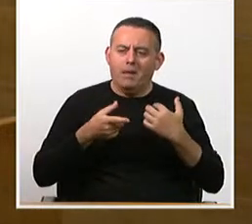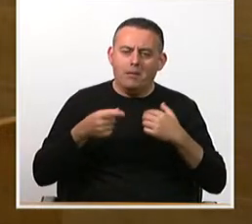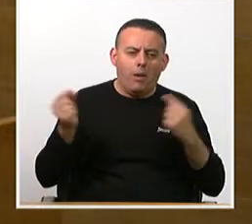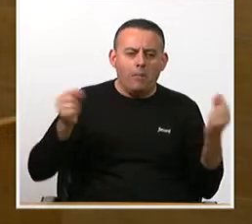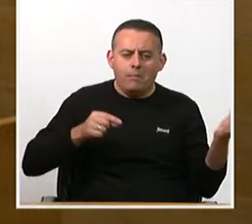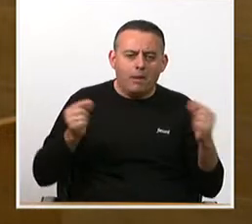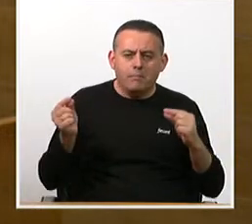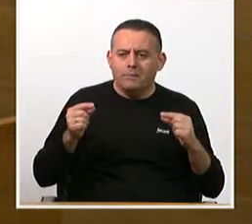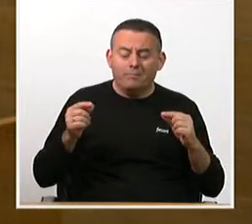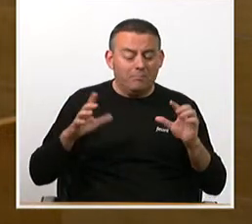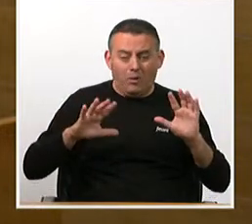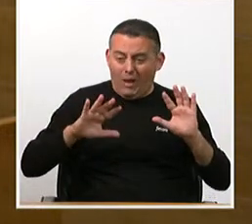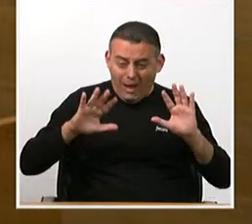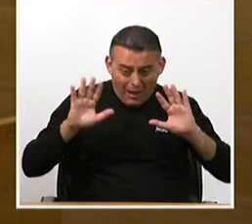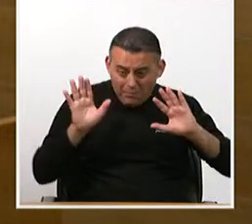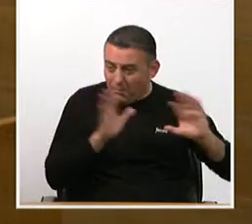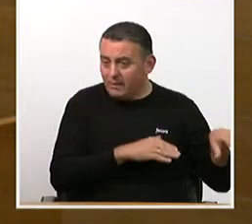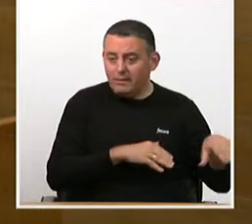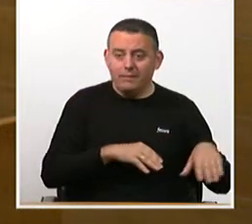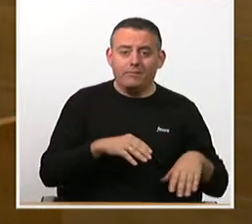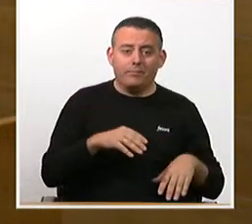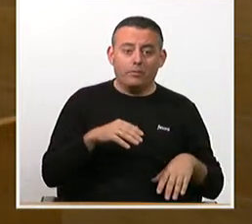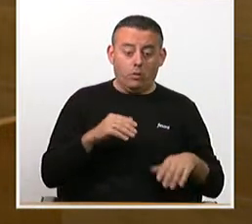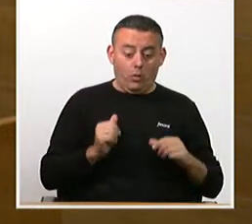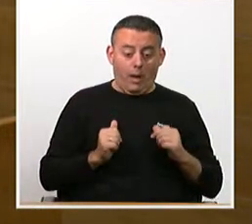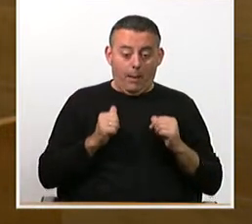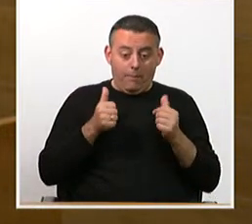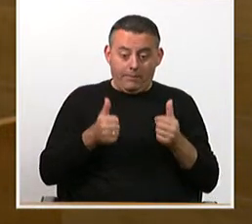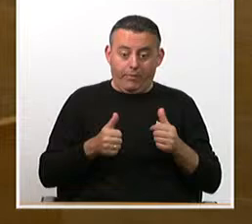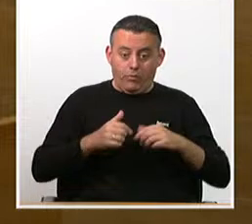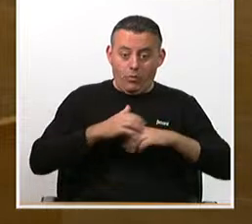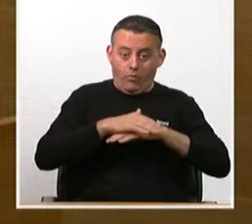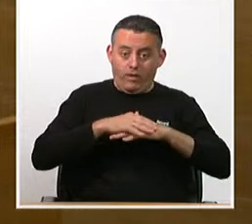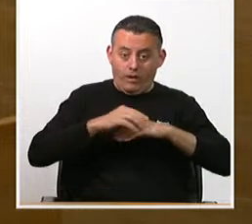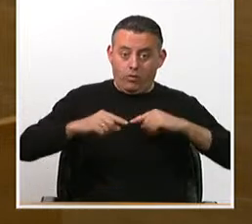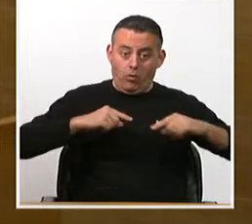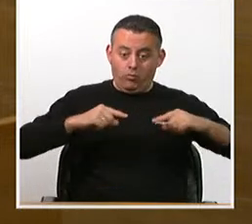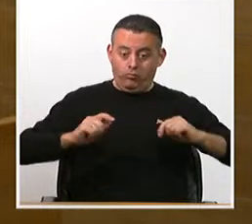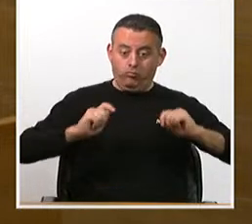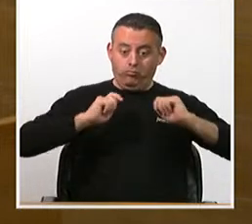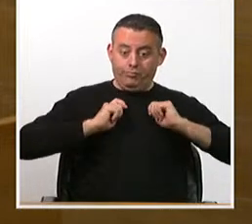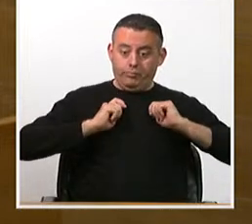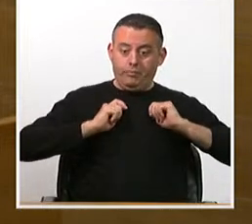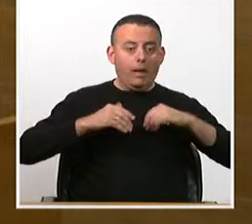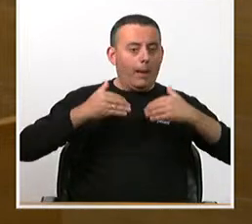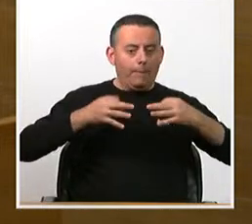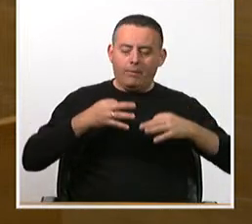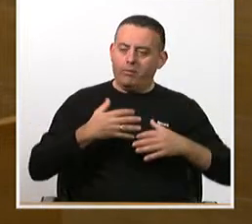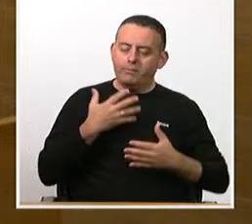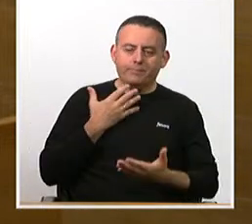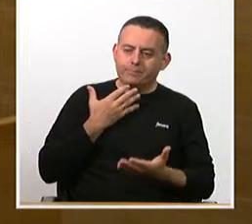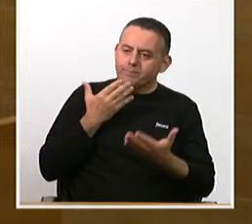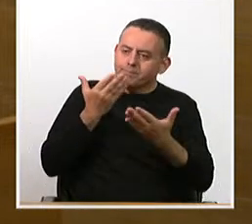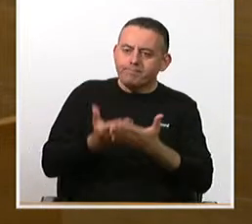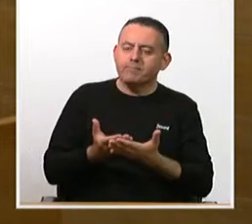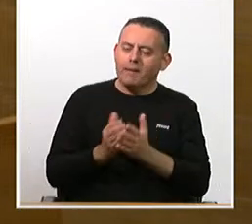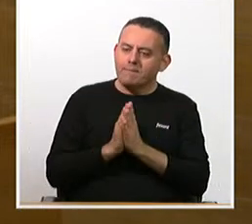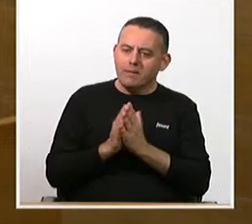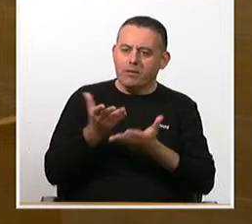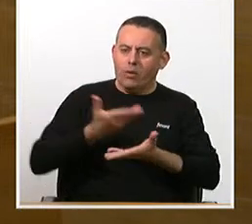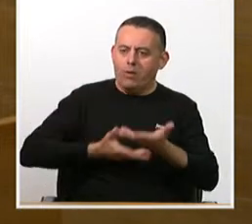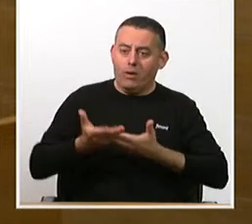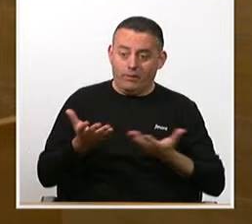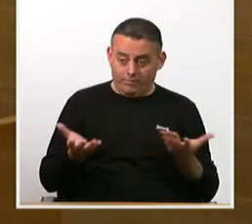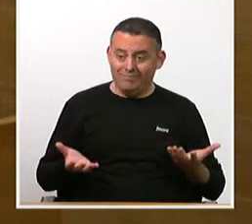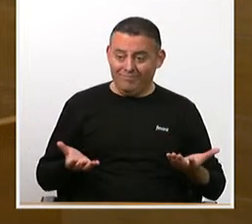legislatura por tanto es una línea que en la que vengo trabajando hace tiempo y en la que creo que es fundamental ha tenido que